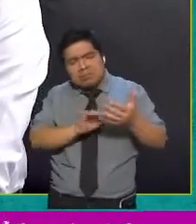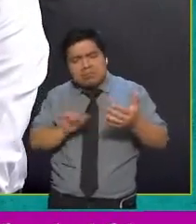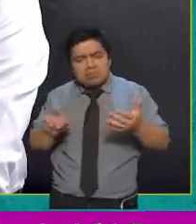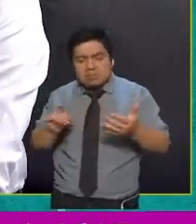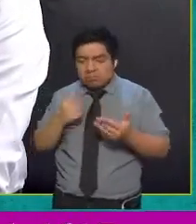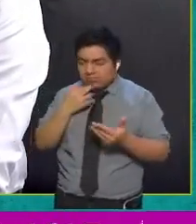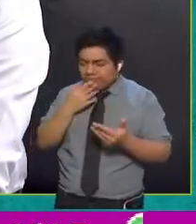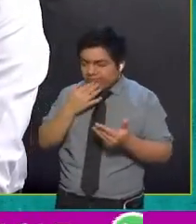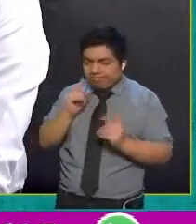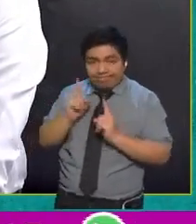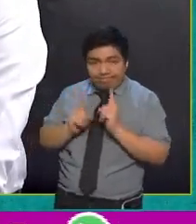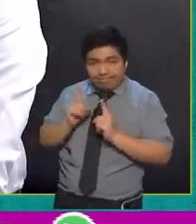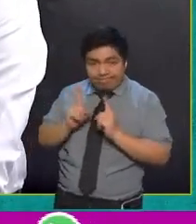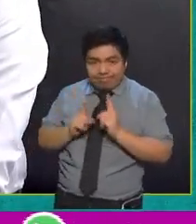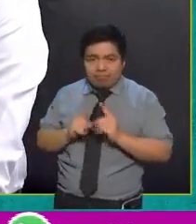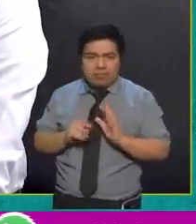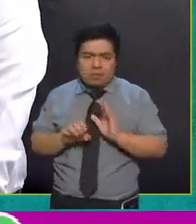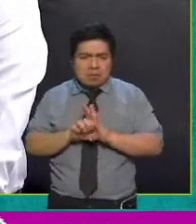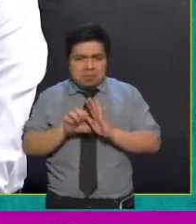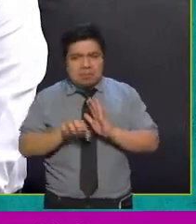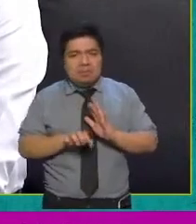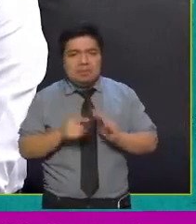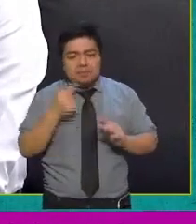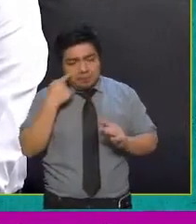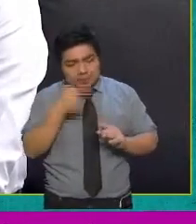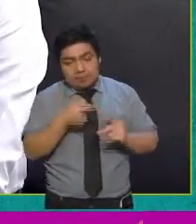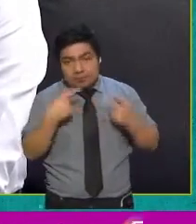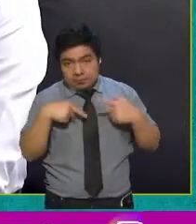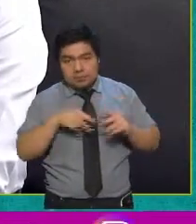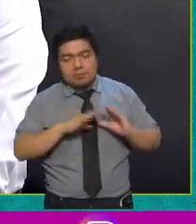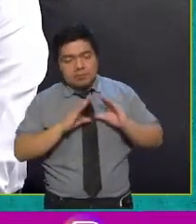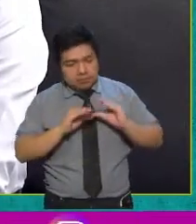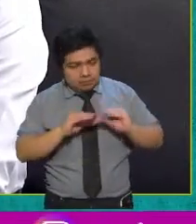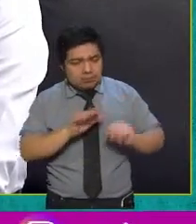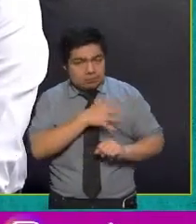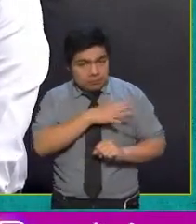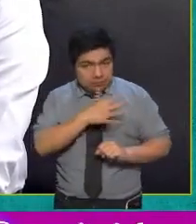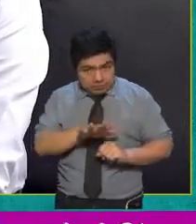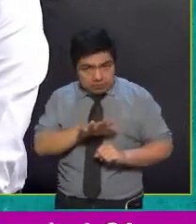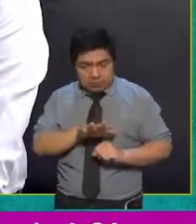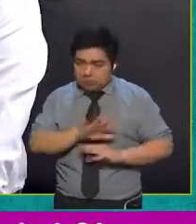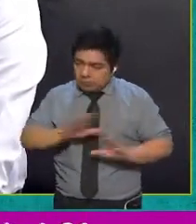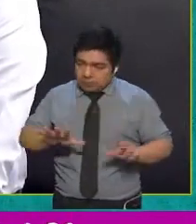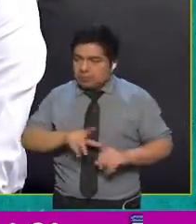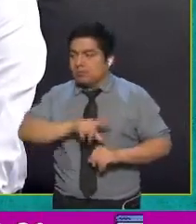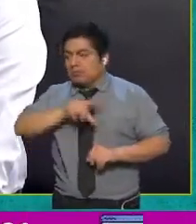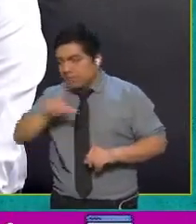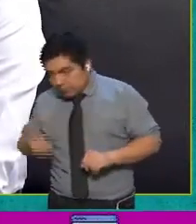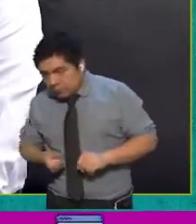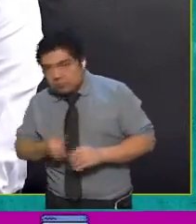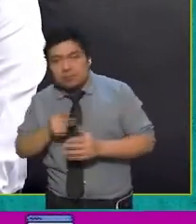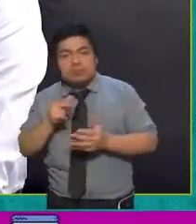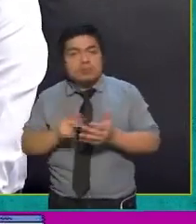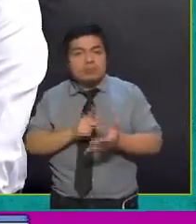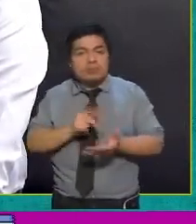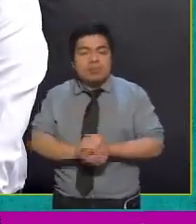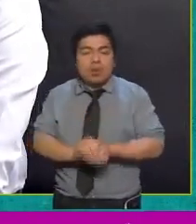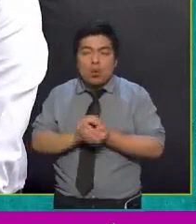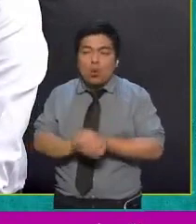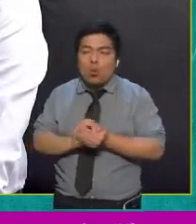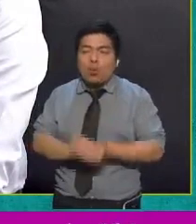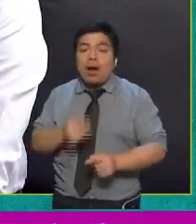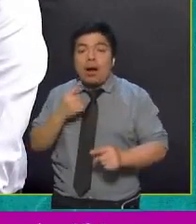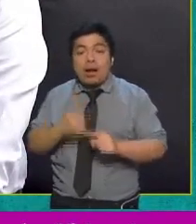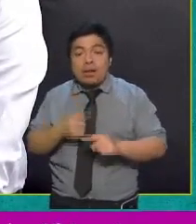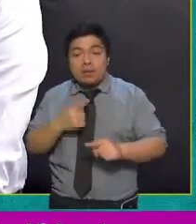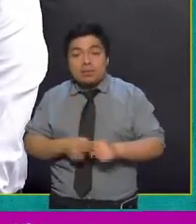duda verdad Charro O sea al principio se le da una capacitación general pero ya luego se hace otro sorteo para ver quién va a